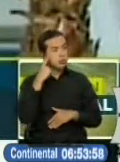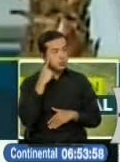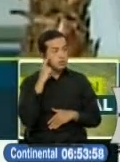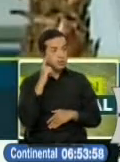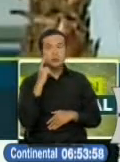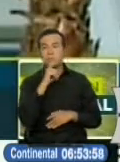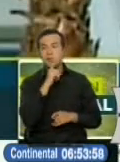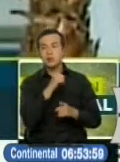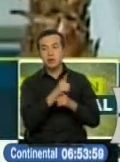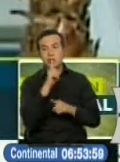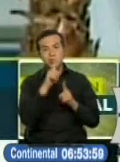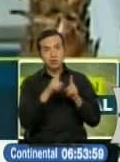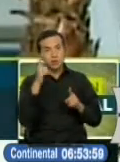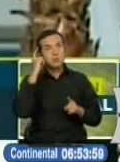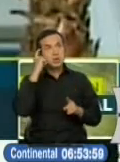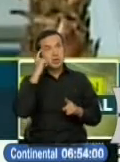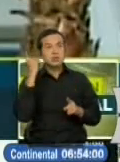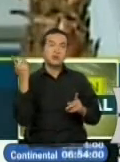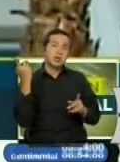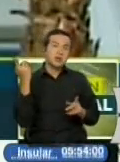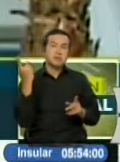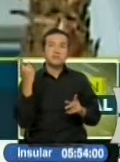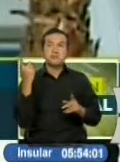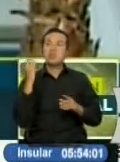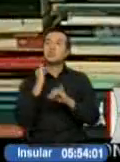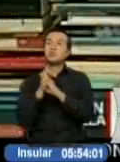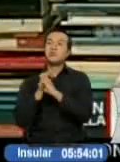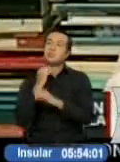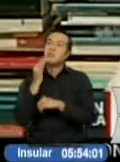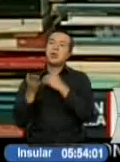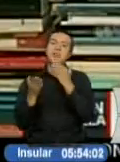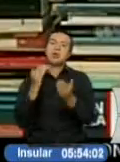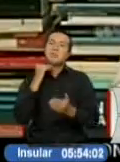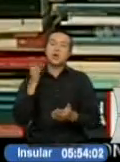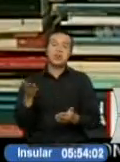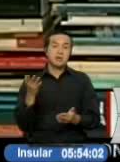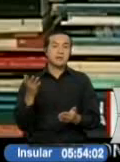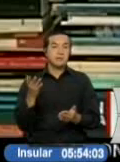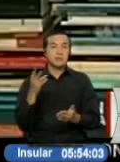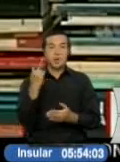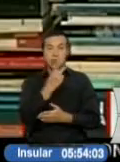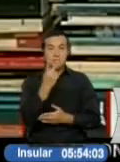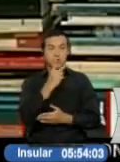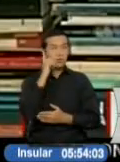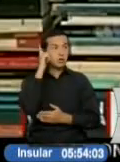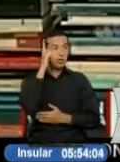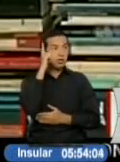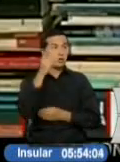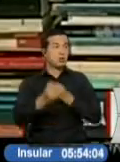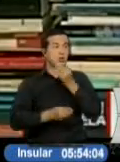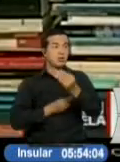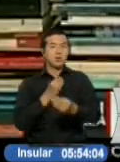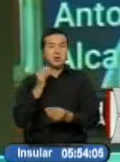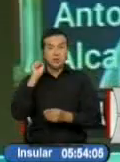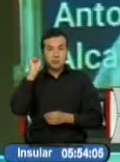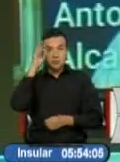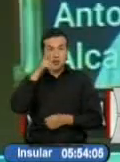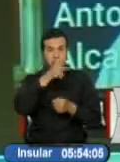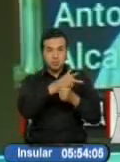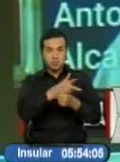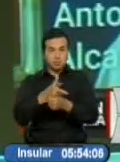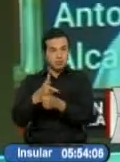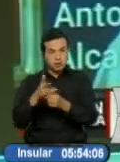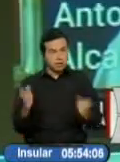estos mensajes llaman al desconocimiento de las instituciones. En los últimos días, ambos líderes habrían publicado videos en los